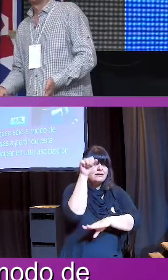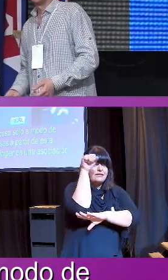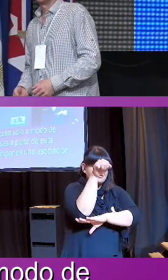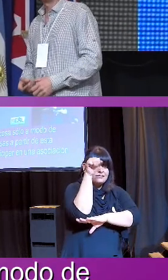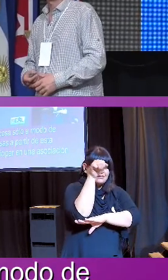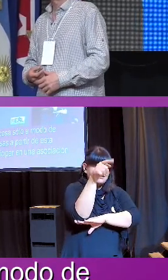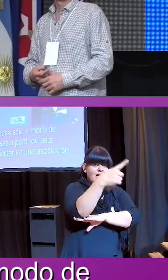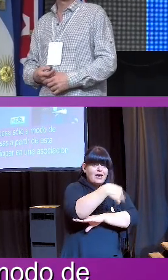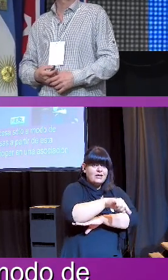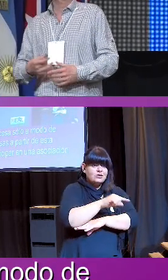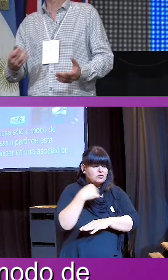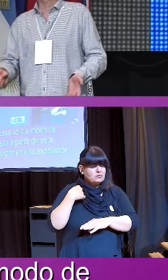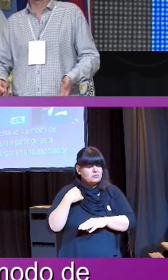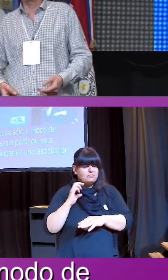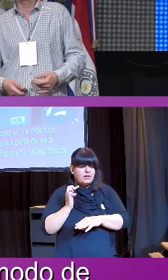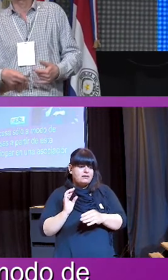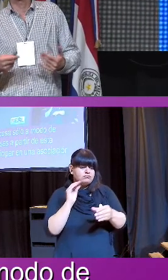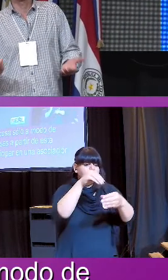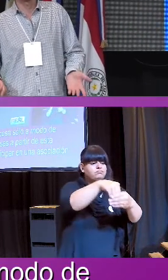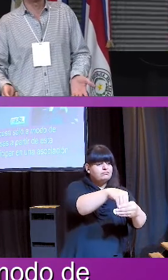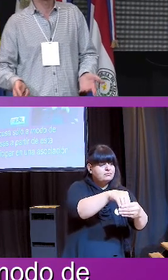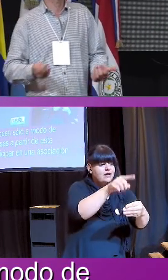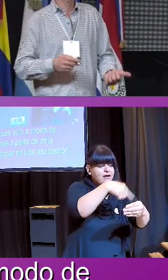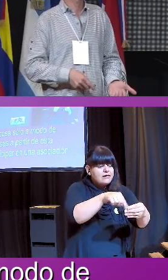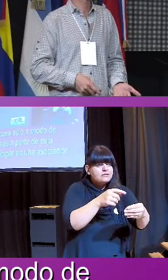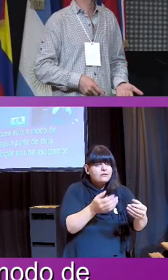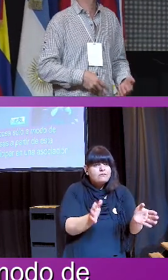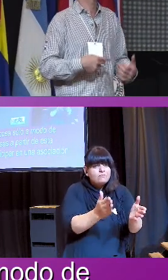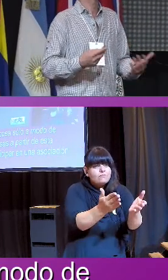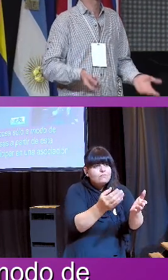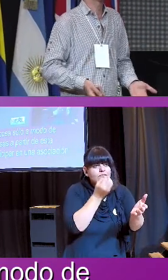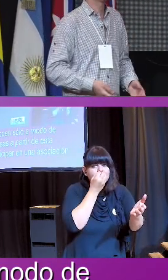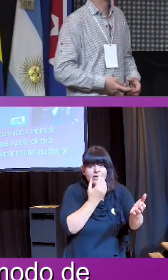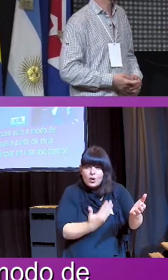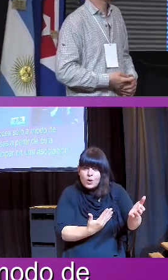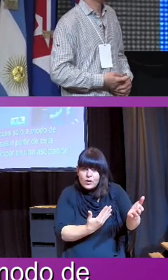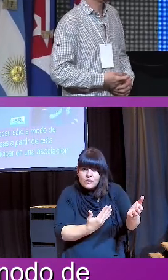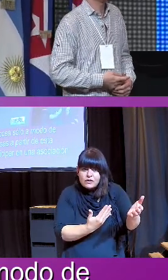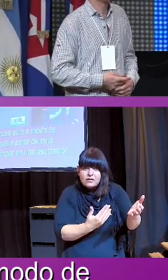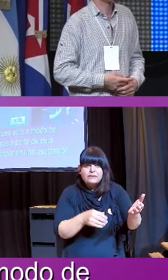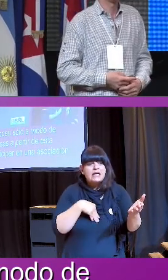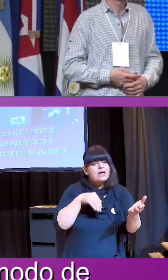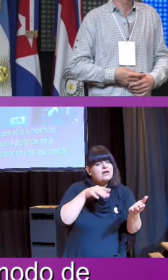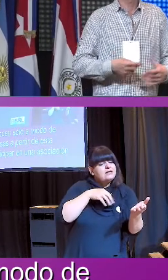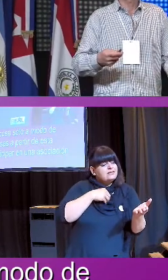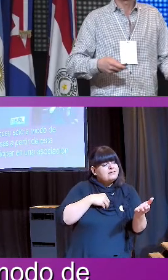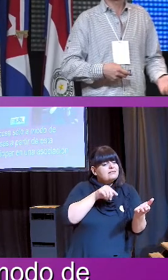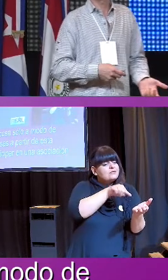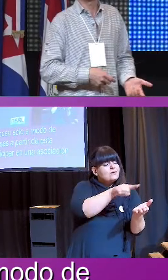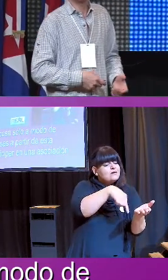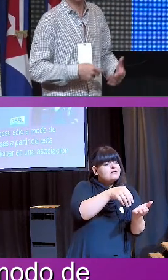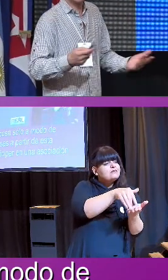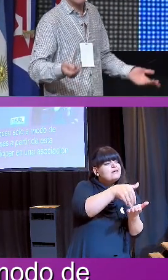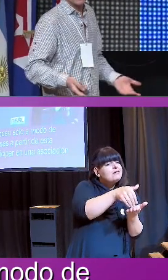veíamos qué acceso a recursos tenían, qué calidad de vida, qué sensación de estigma, qué sensación de ser discriminados. Y además